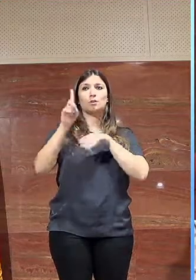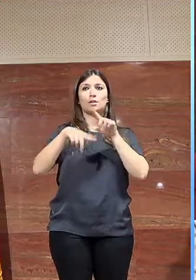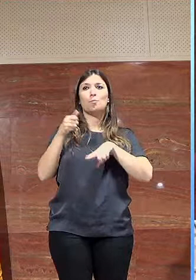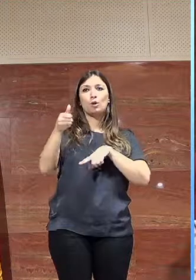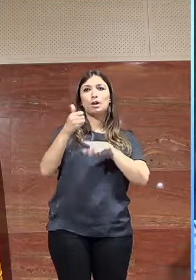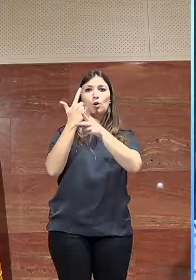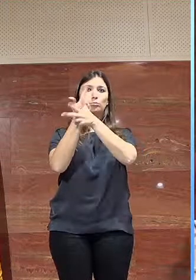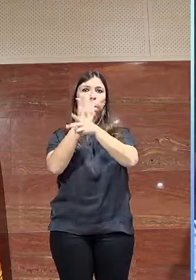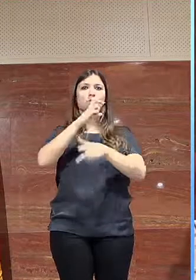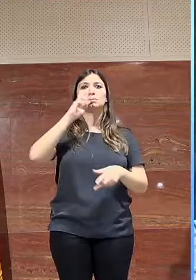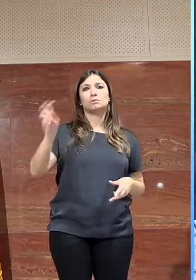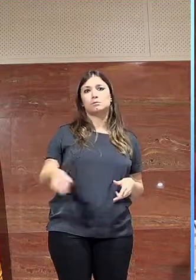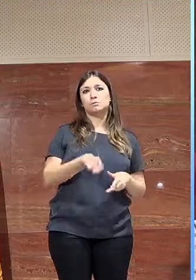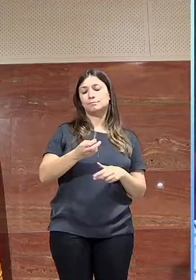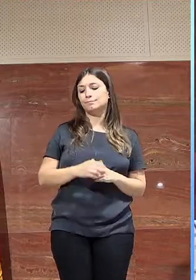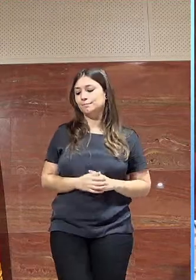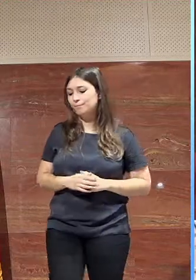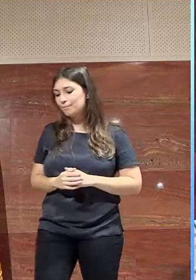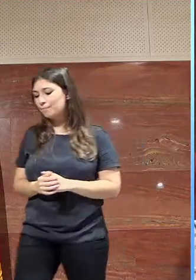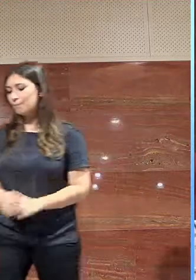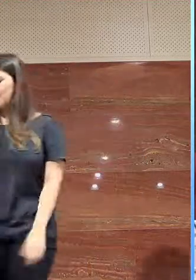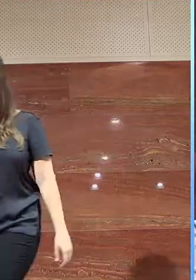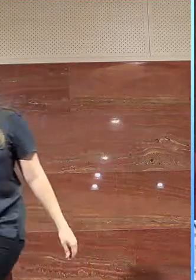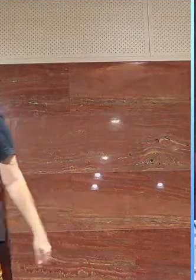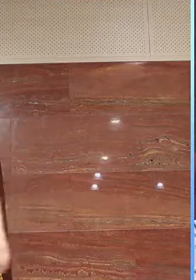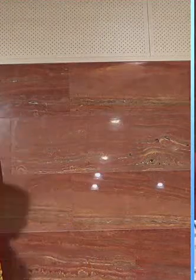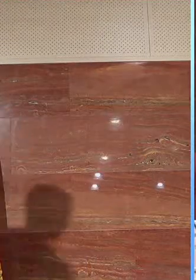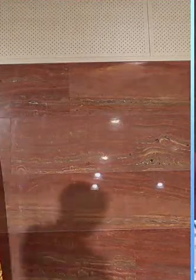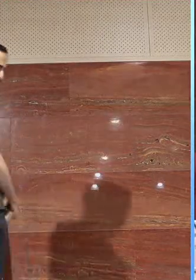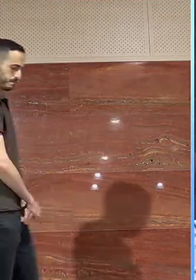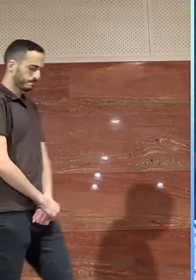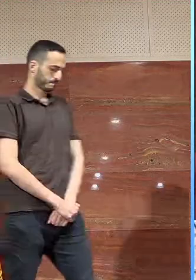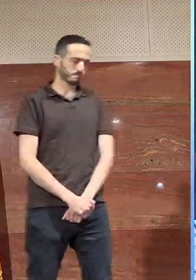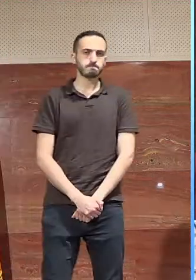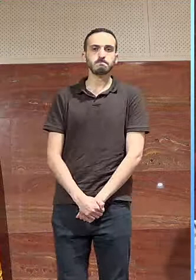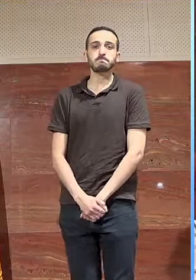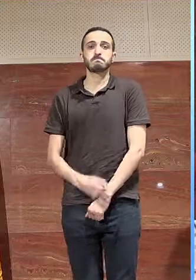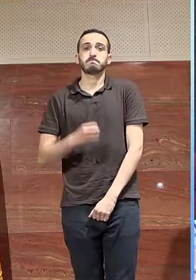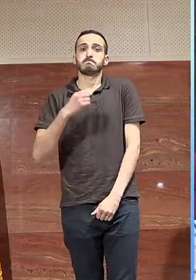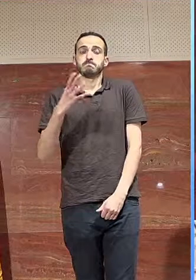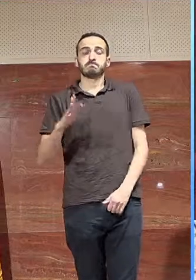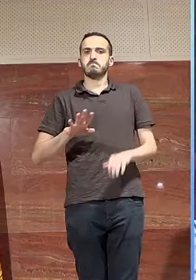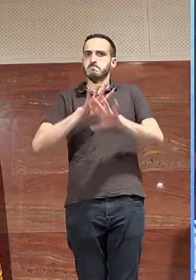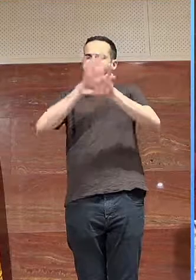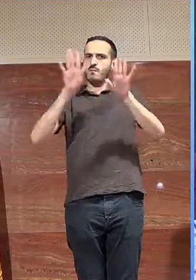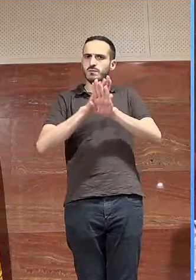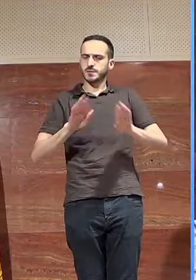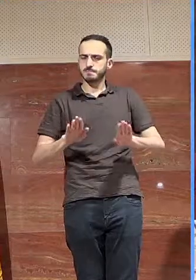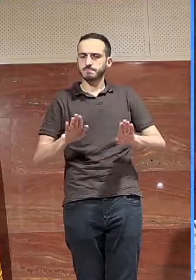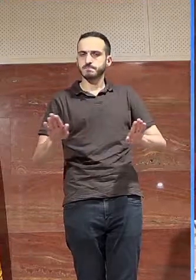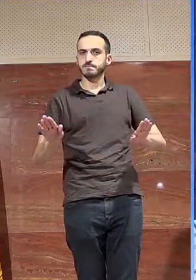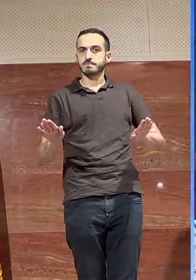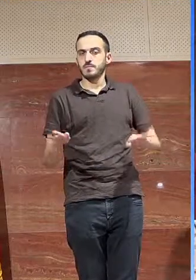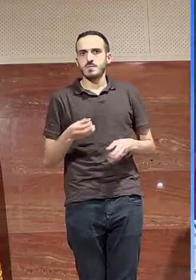automáticos, videoporteros, interfonos, etcétera, ¿no? Bien, y ya para finalizar, y por no consumir